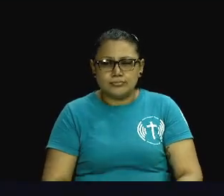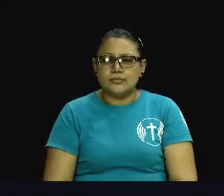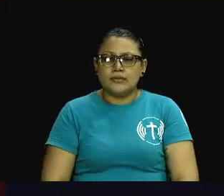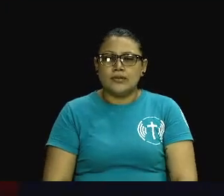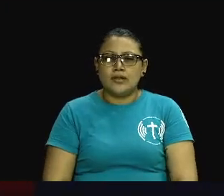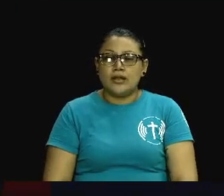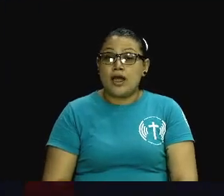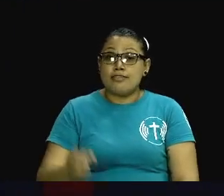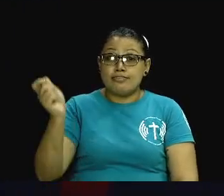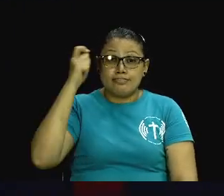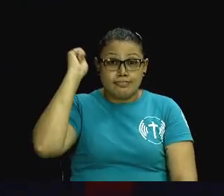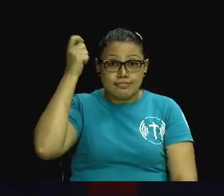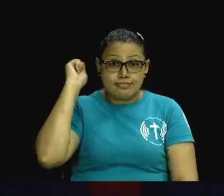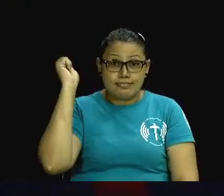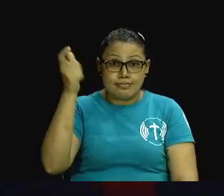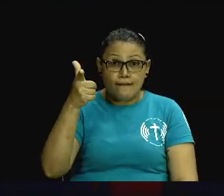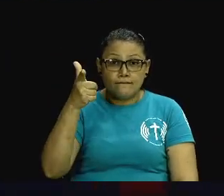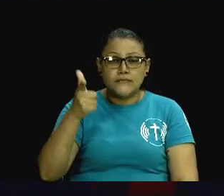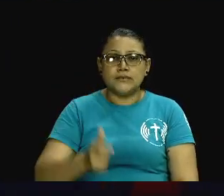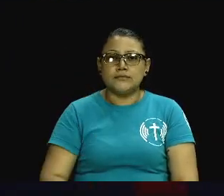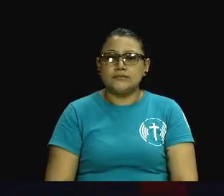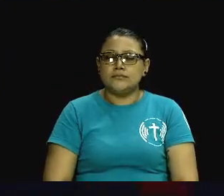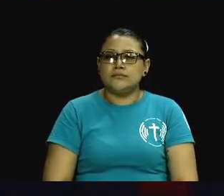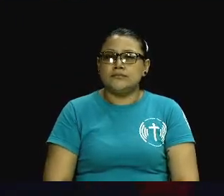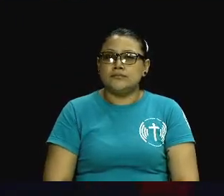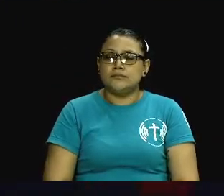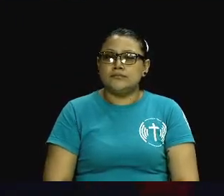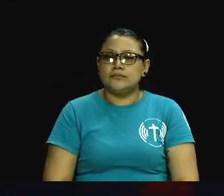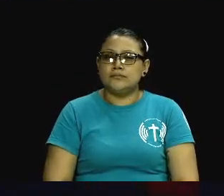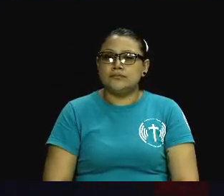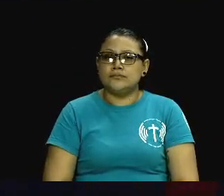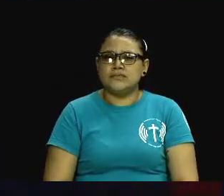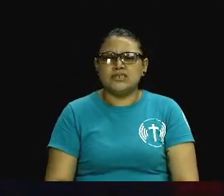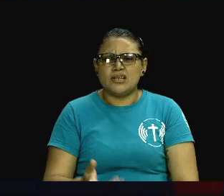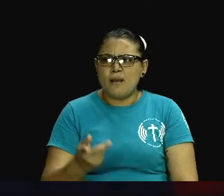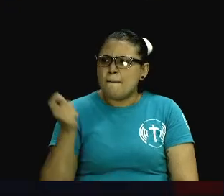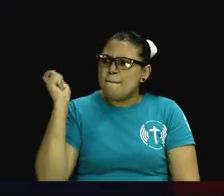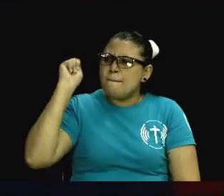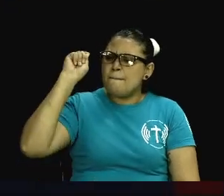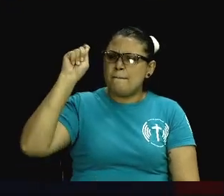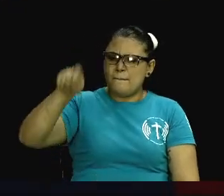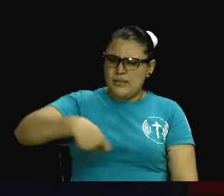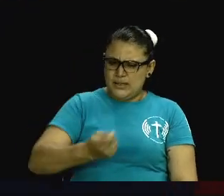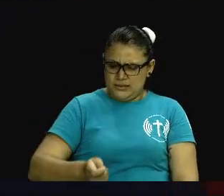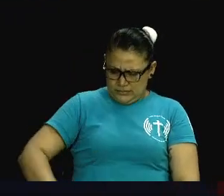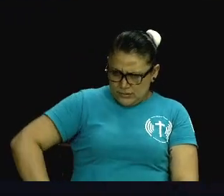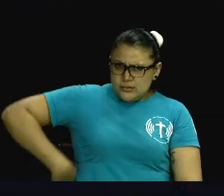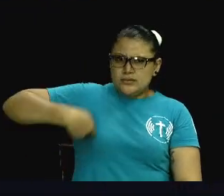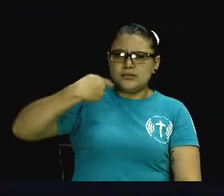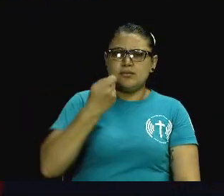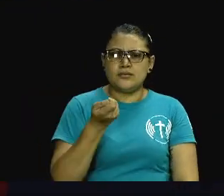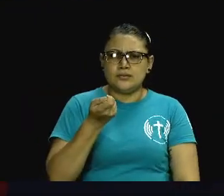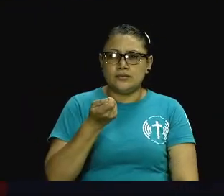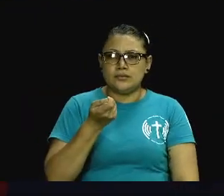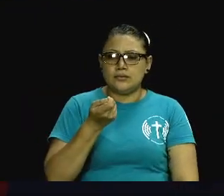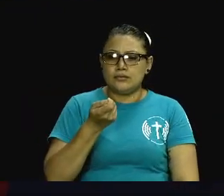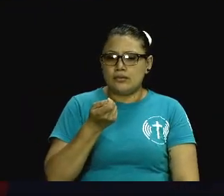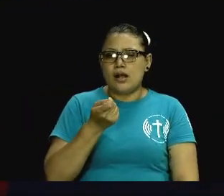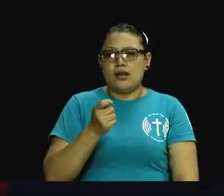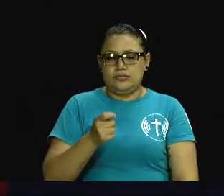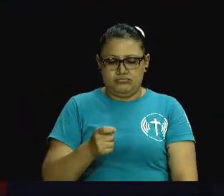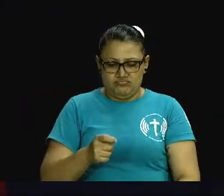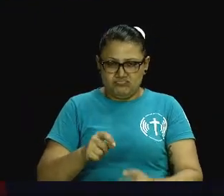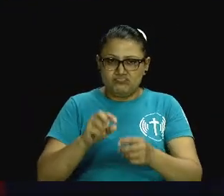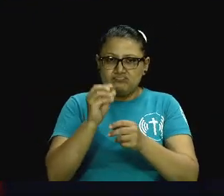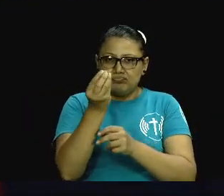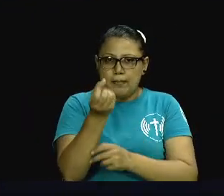y nos va a llevar les pagamos no y que vas a llevar una piedra él llamaba